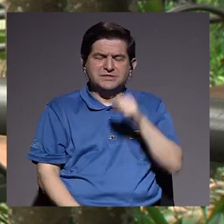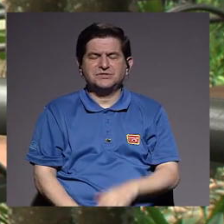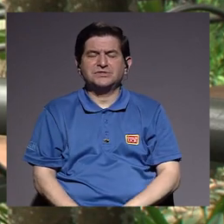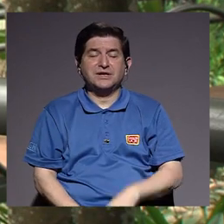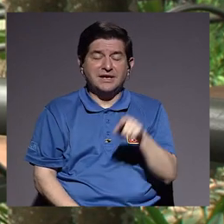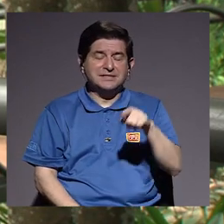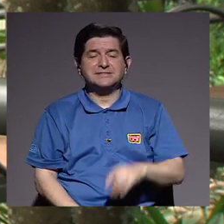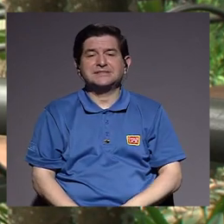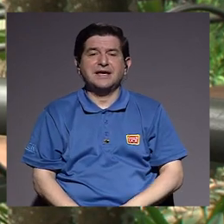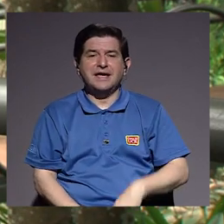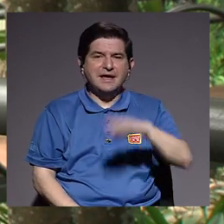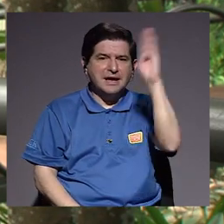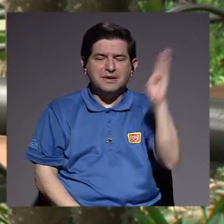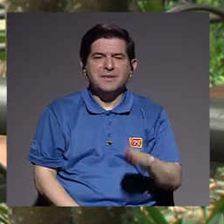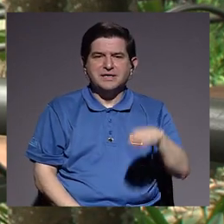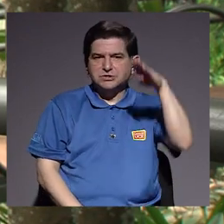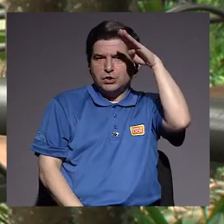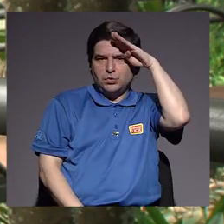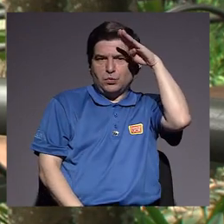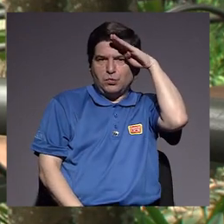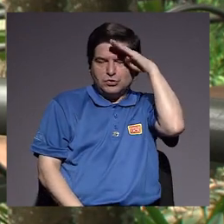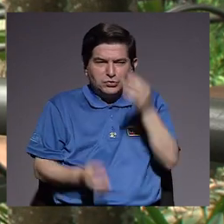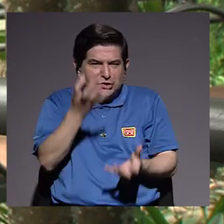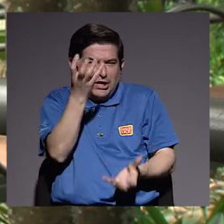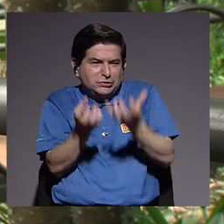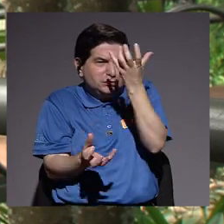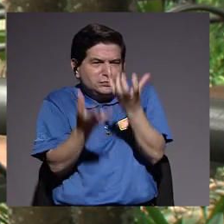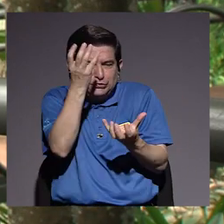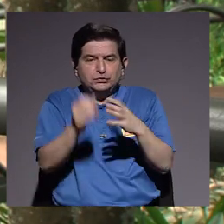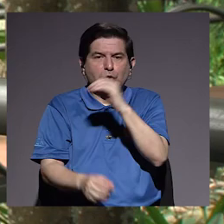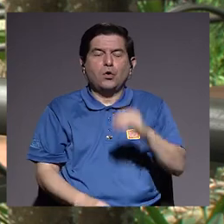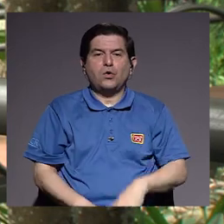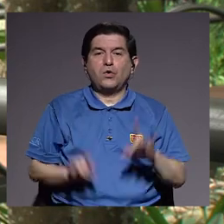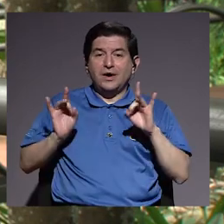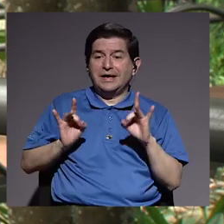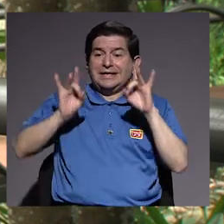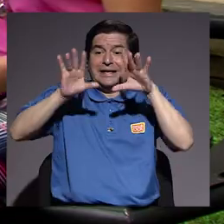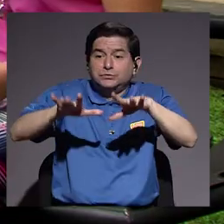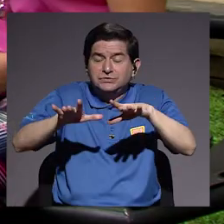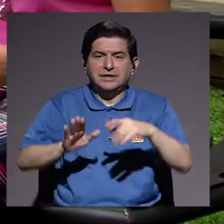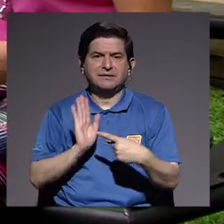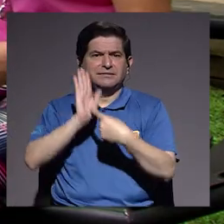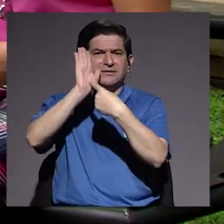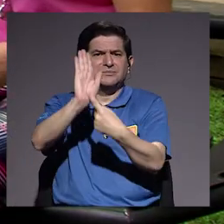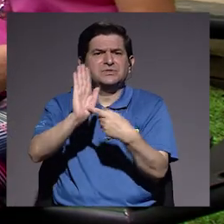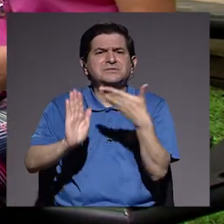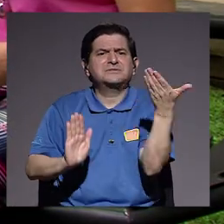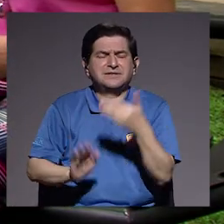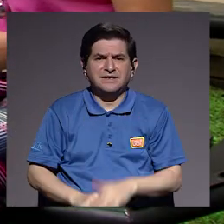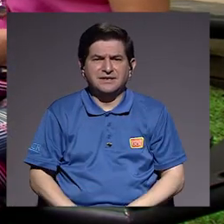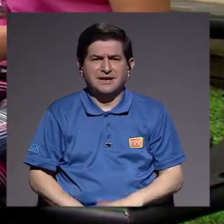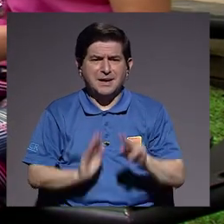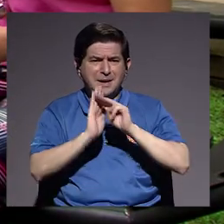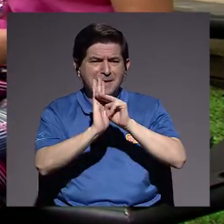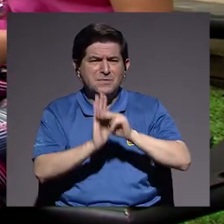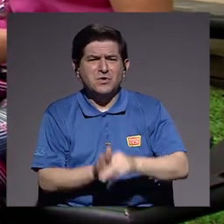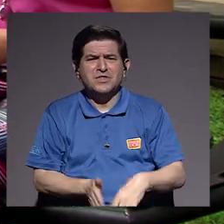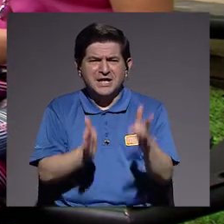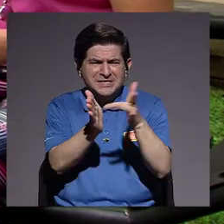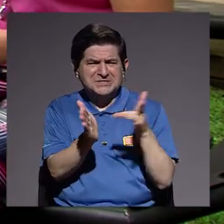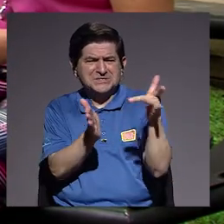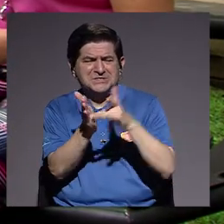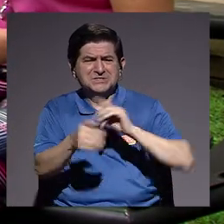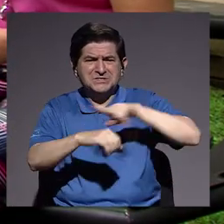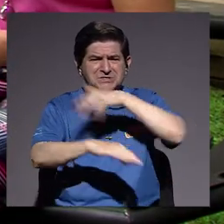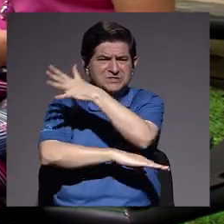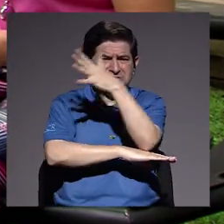pone en el indicador es de modelos de extracción de la naturaleza y explotación de la naturaleza que también se juzgan en crisis ecológicas, ¿verdad? Y que están de una u otra